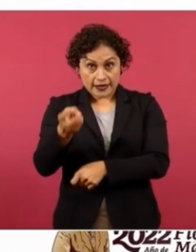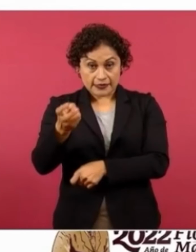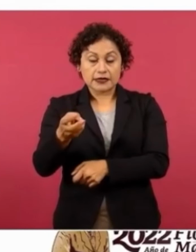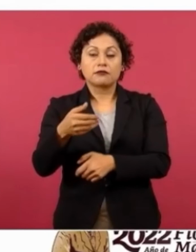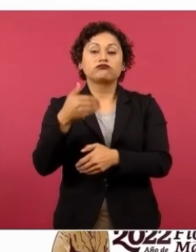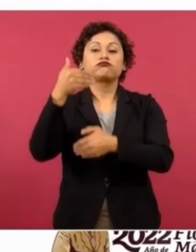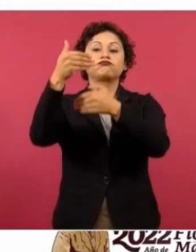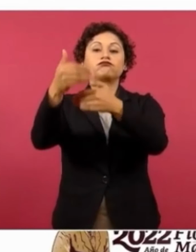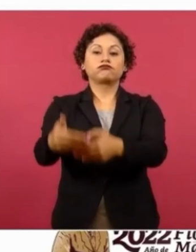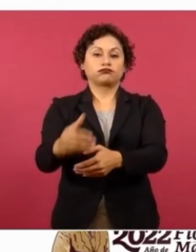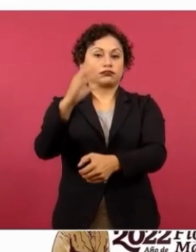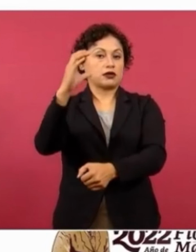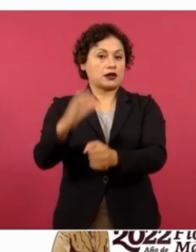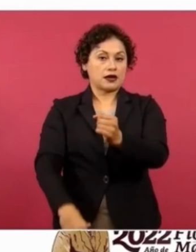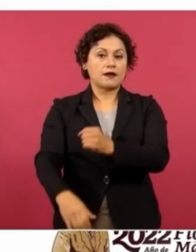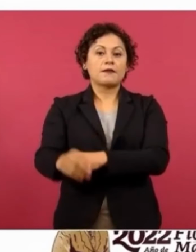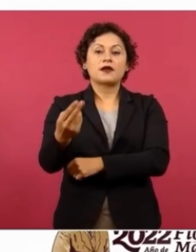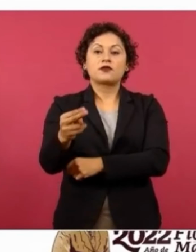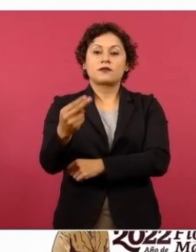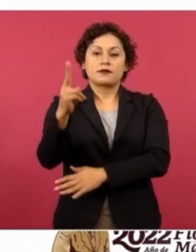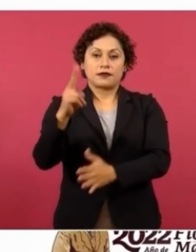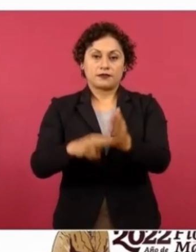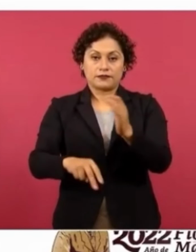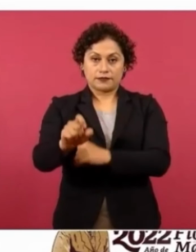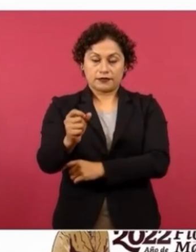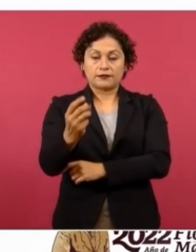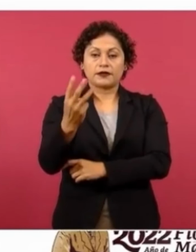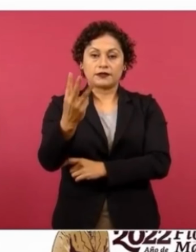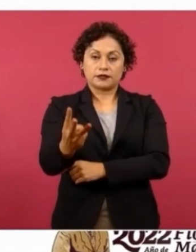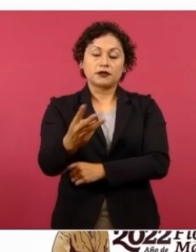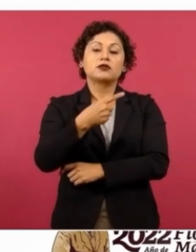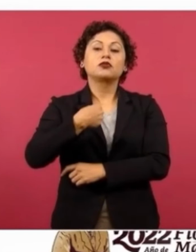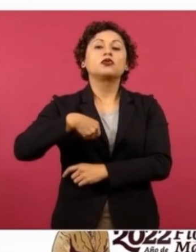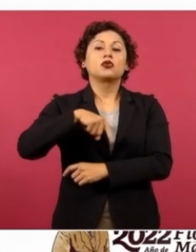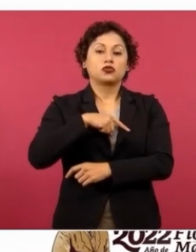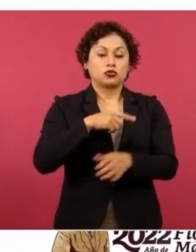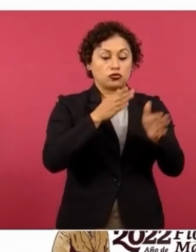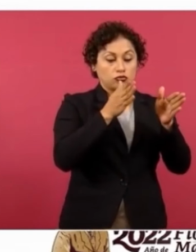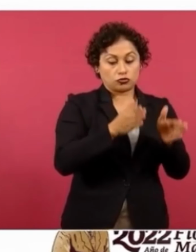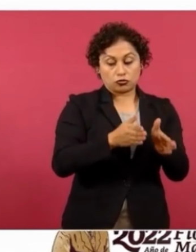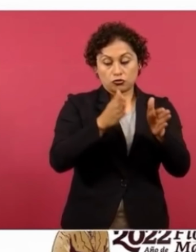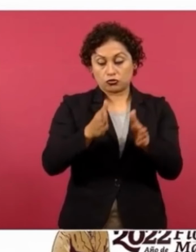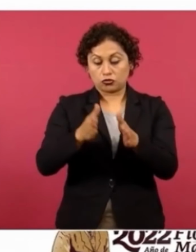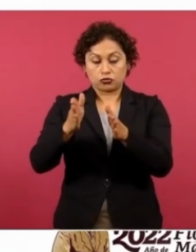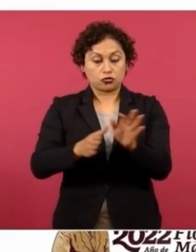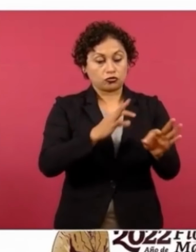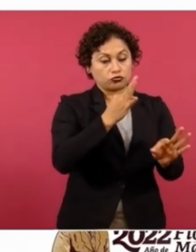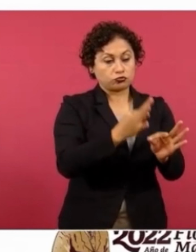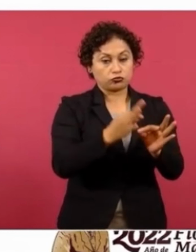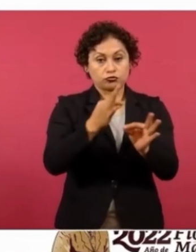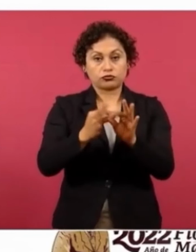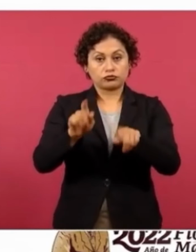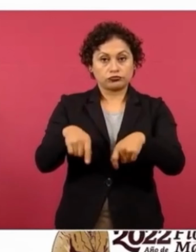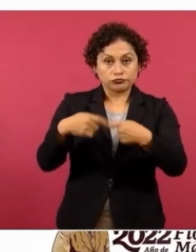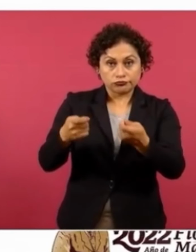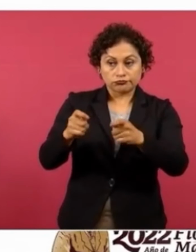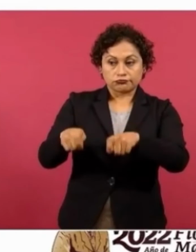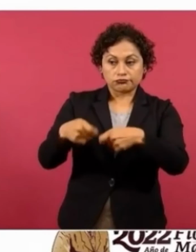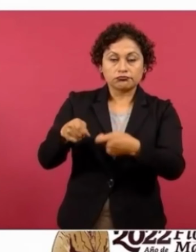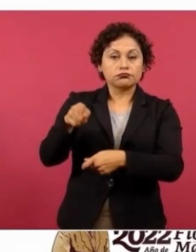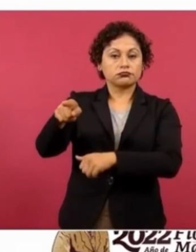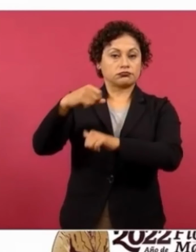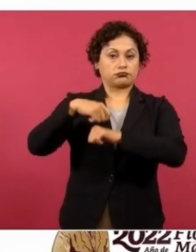del 2023 y vamos a ir entregando con tramos a la Secretaría de Infraestructura, Comunicaciones y Transportes